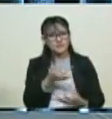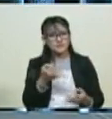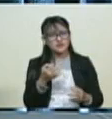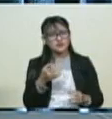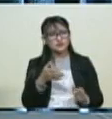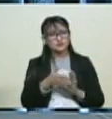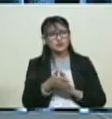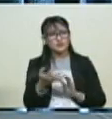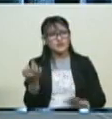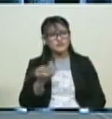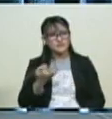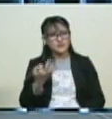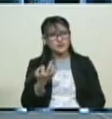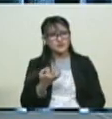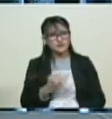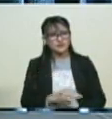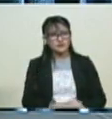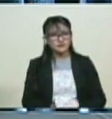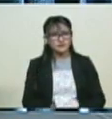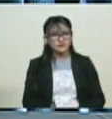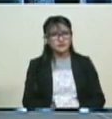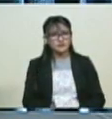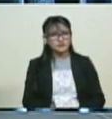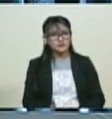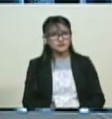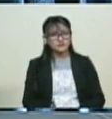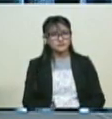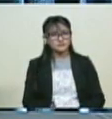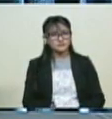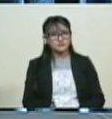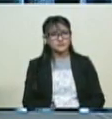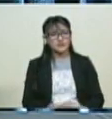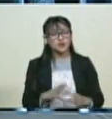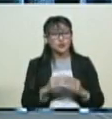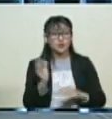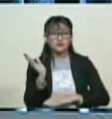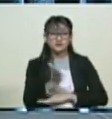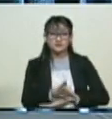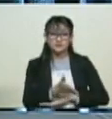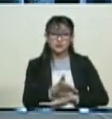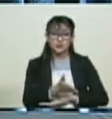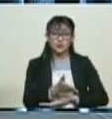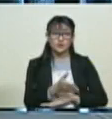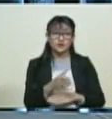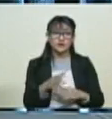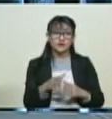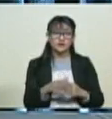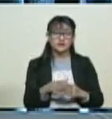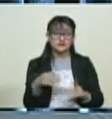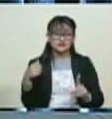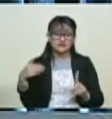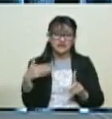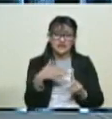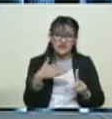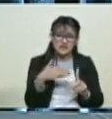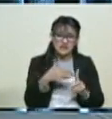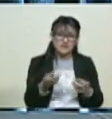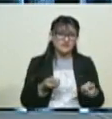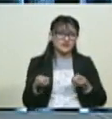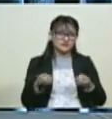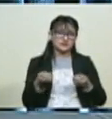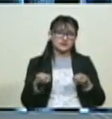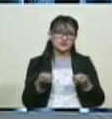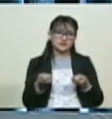verdades pero sin lugar a dudas todas las sanciones amenazas la persecución financiera